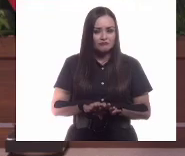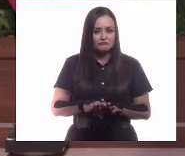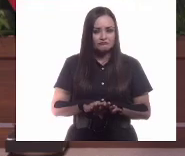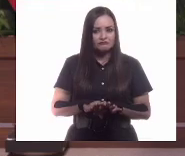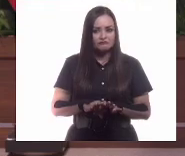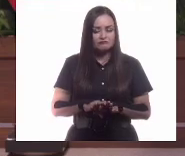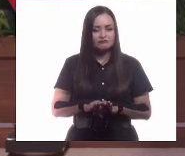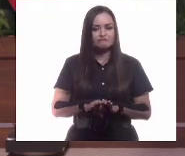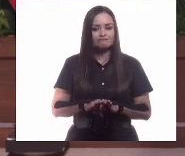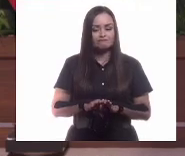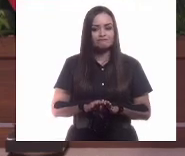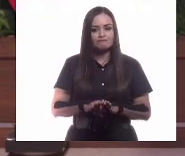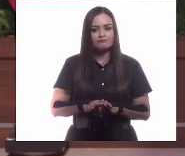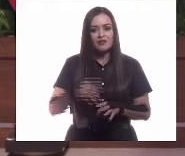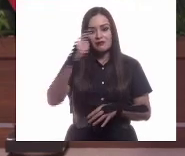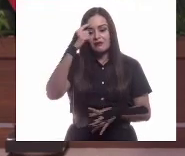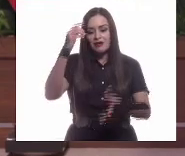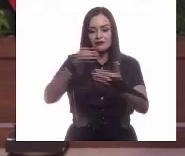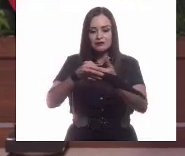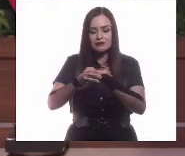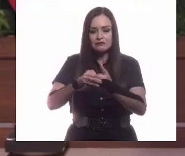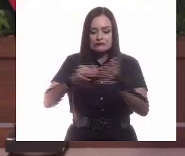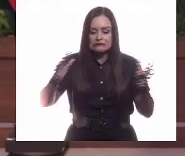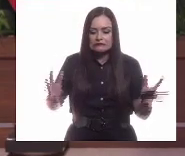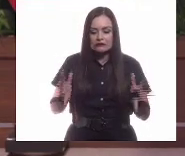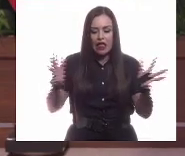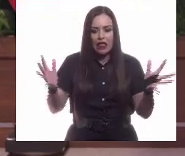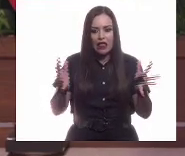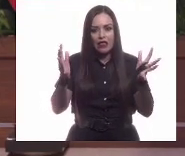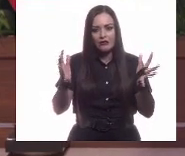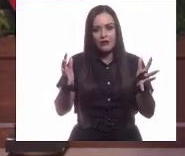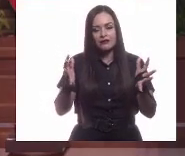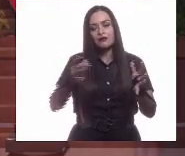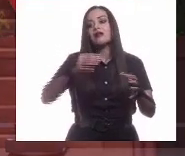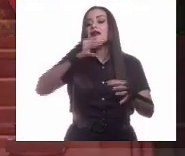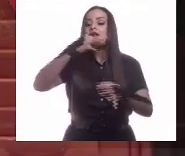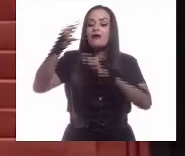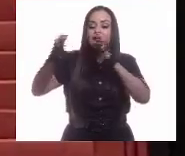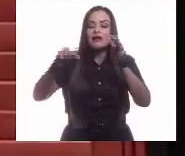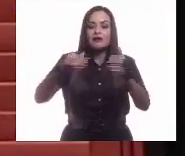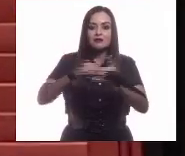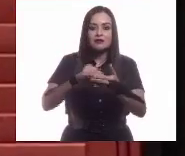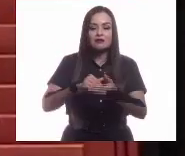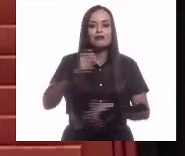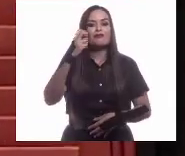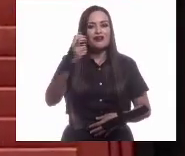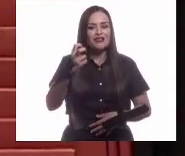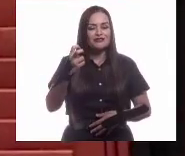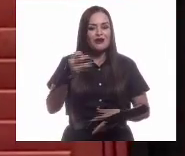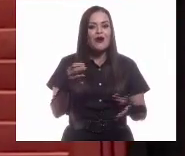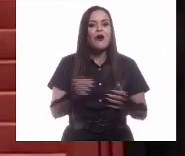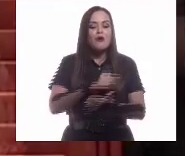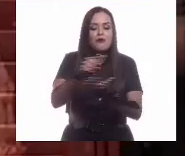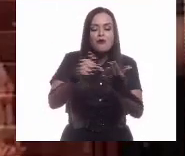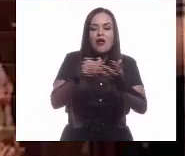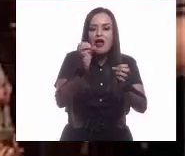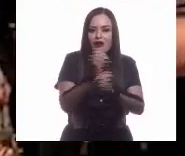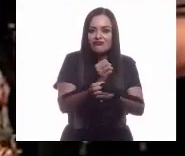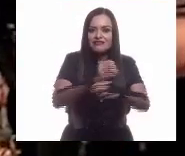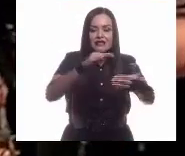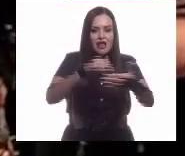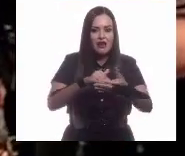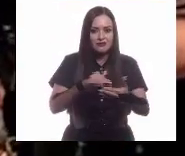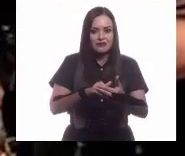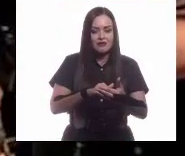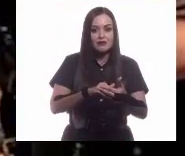existente para promoción turística. Con esto, se ha logrado aperturar una oficina de promoción de Los Cabos en la ciudad